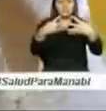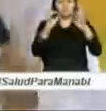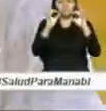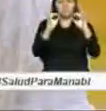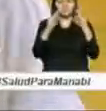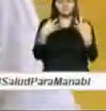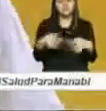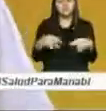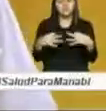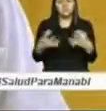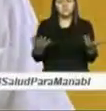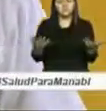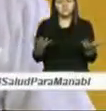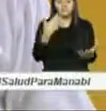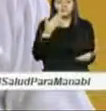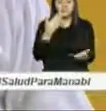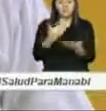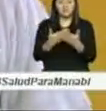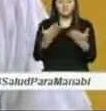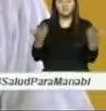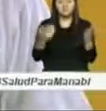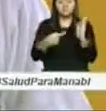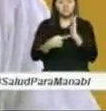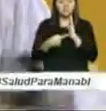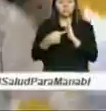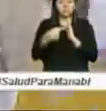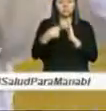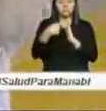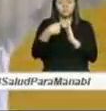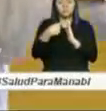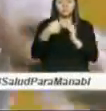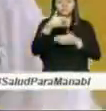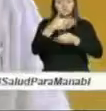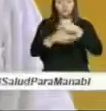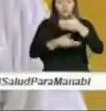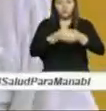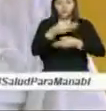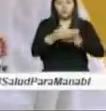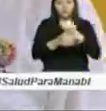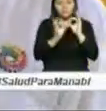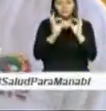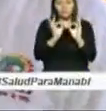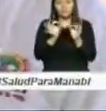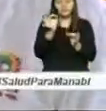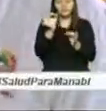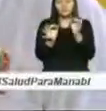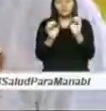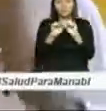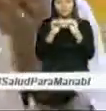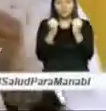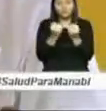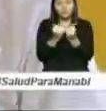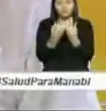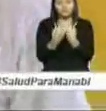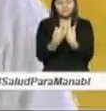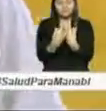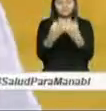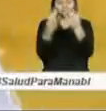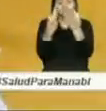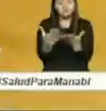más sencillos. Gracias a esos impuestos, con progresividad, con justicia social, con eficiencia